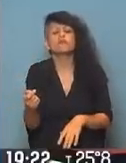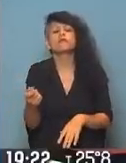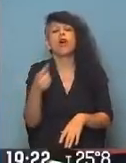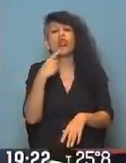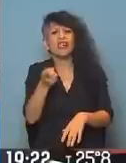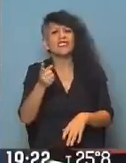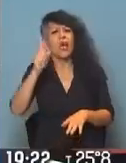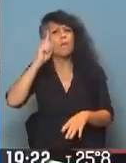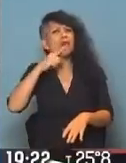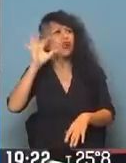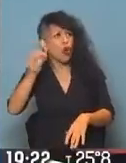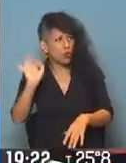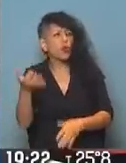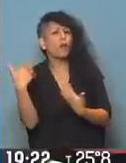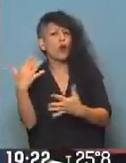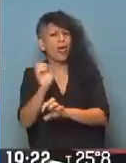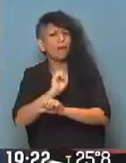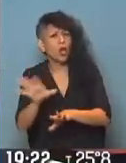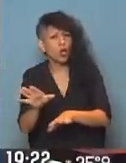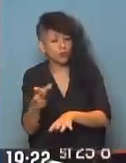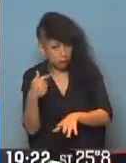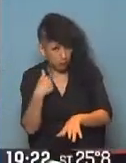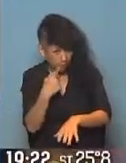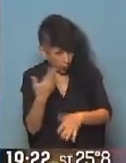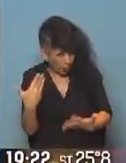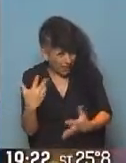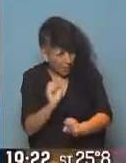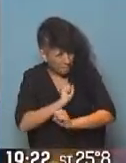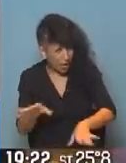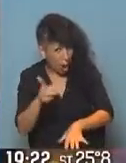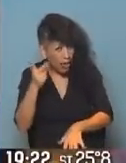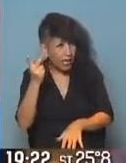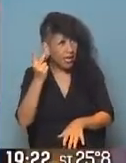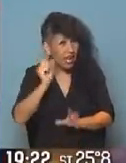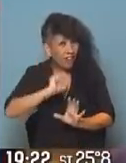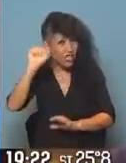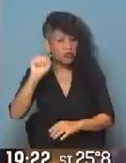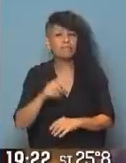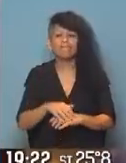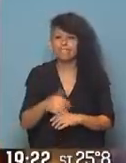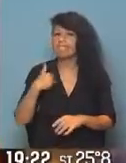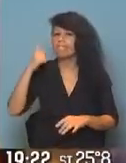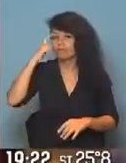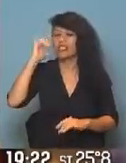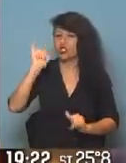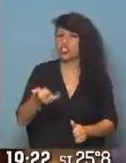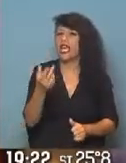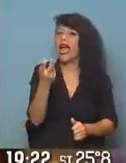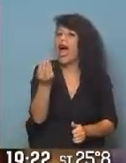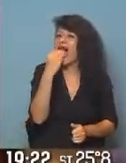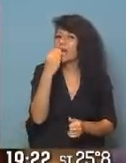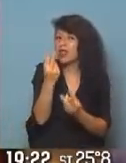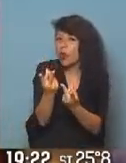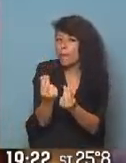dijiste puede ser peor el próximo mes la inflación si yo creo yo creo que en alimento va estar peor probablemente la inflación